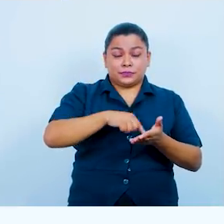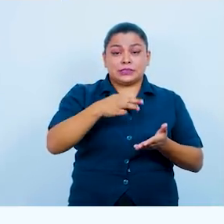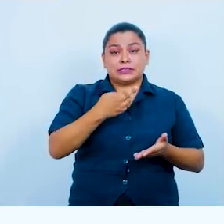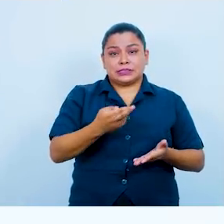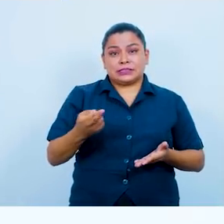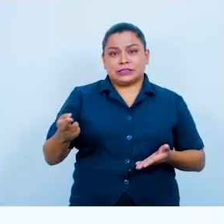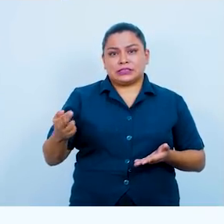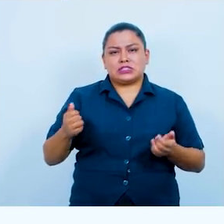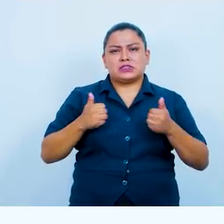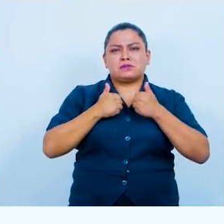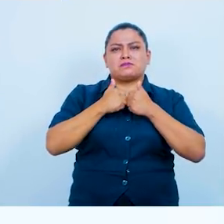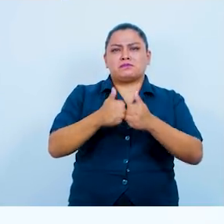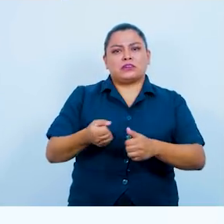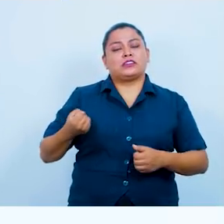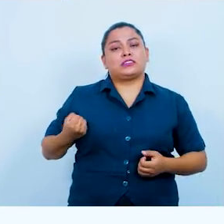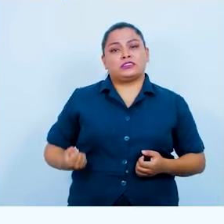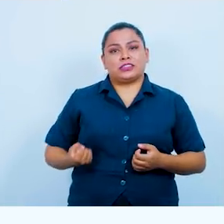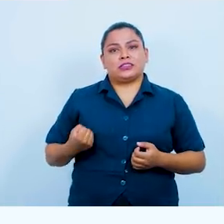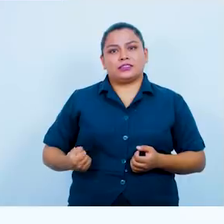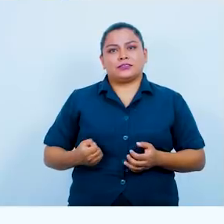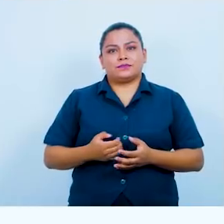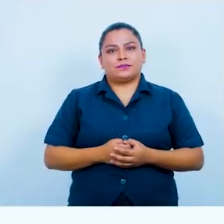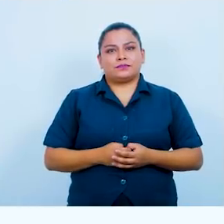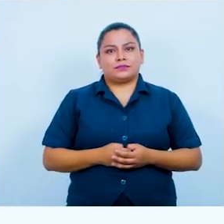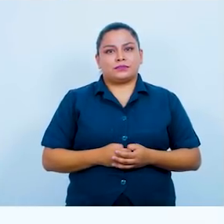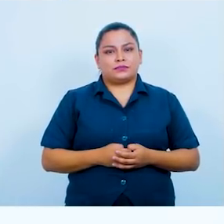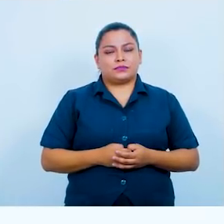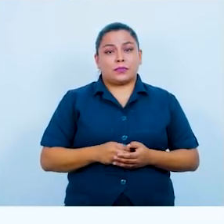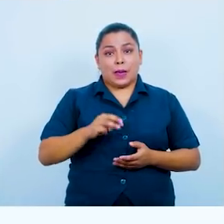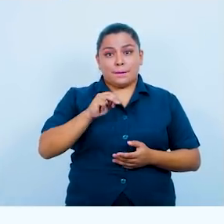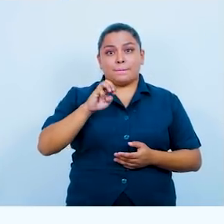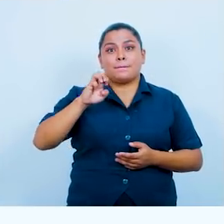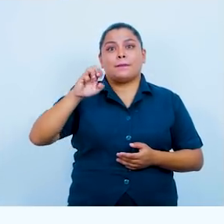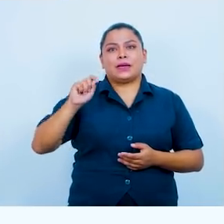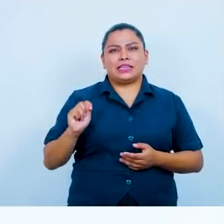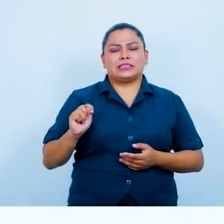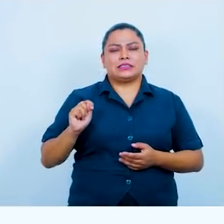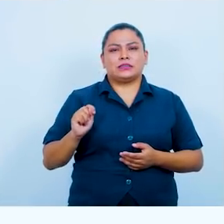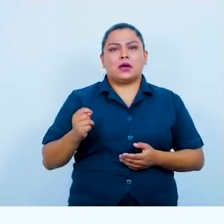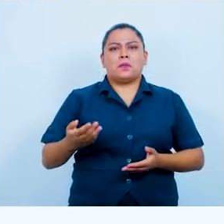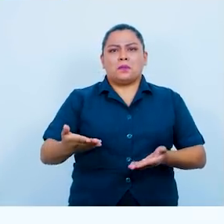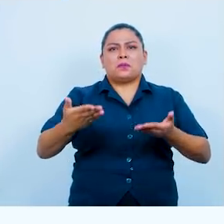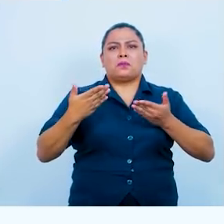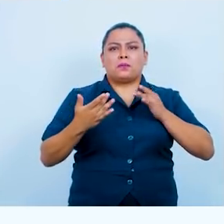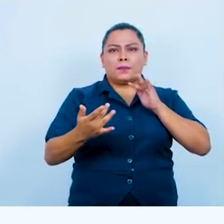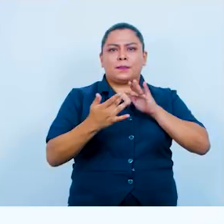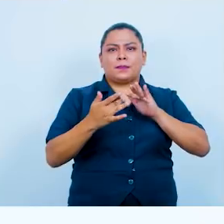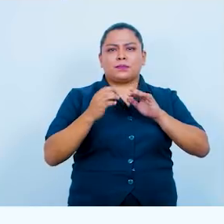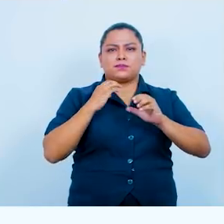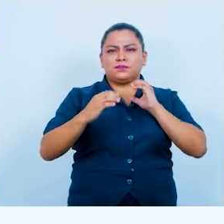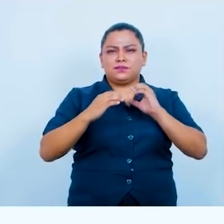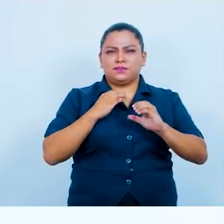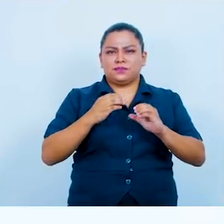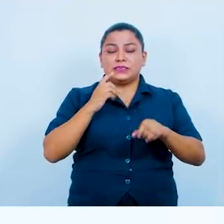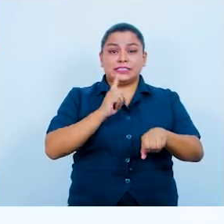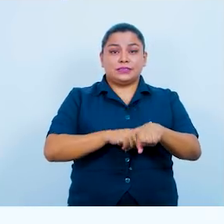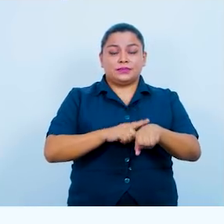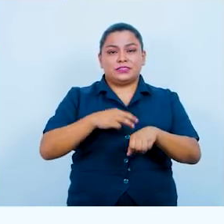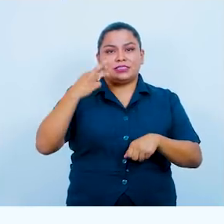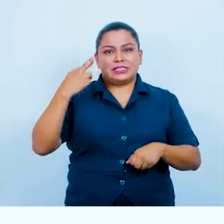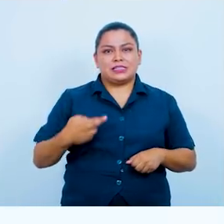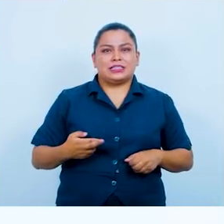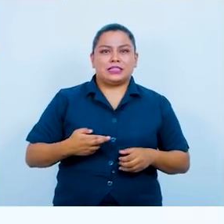recursos y el acompañamiento estudiantil. Google Meet nos ayuda a conectarnos y a comunicarnos en tiempo